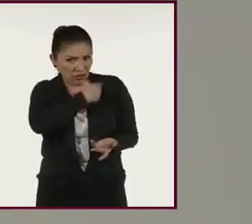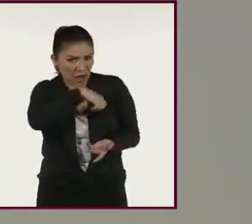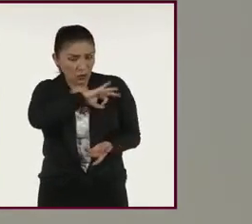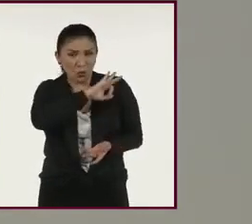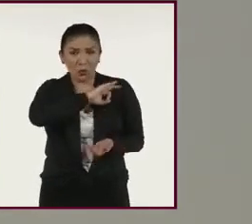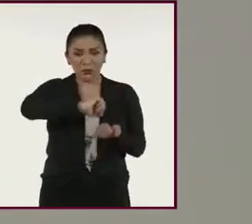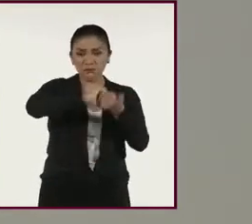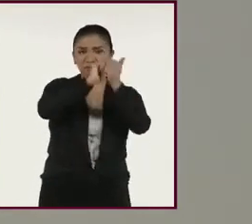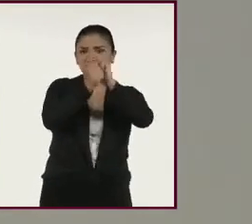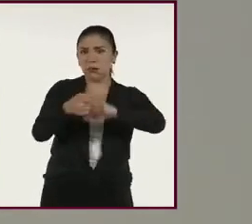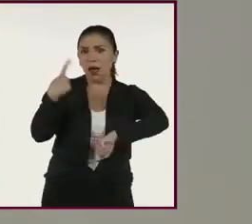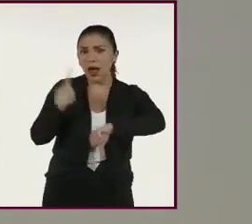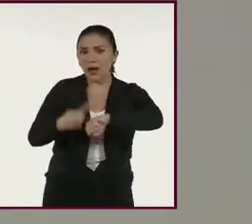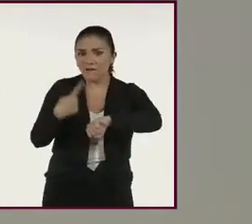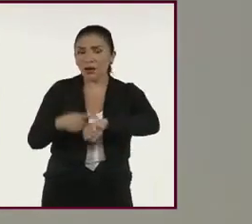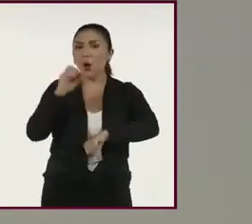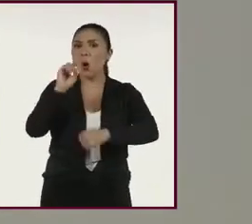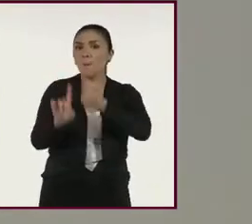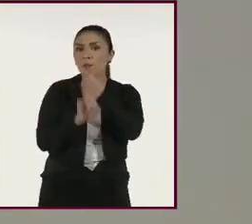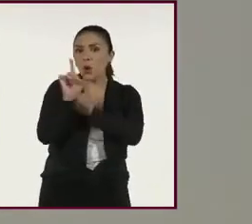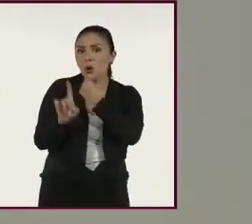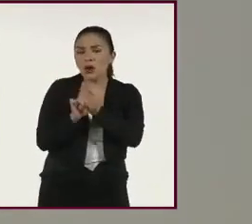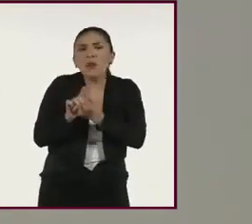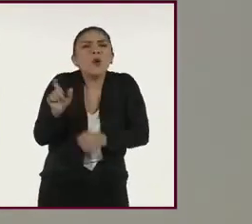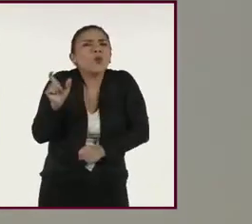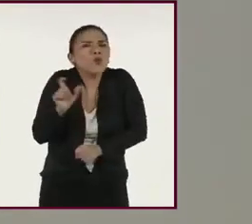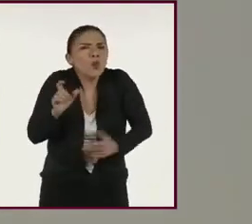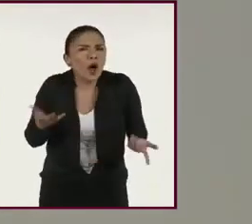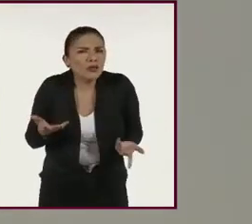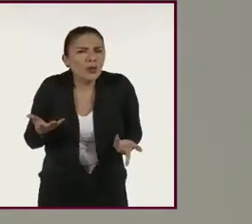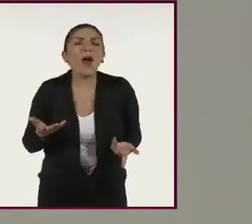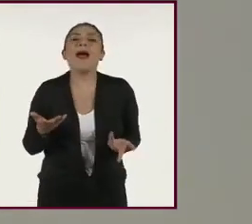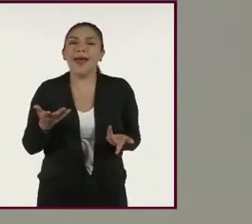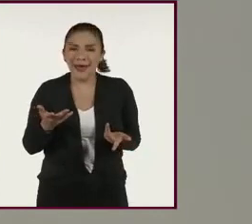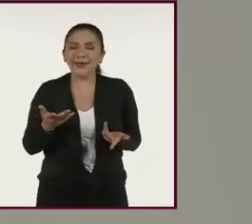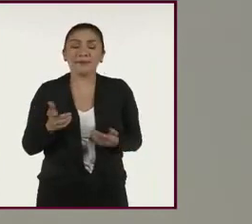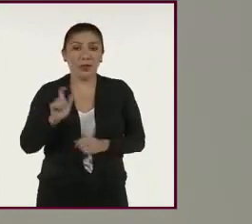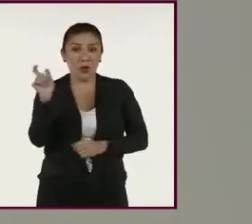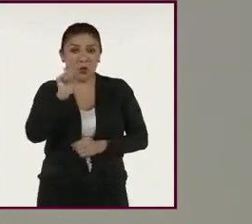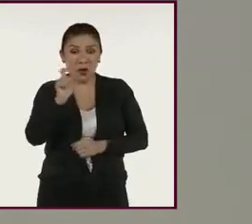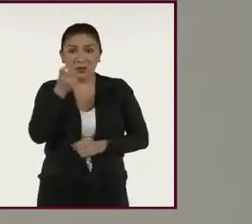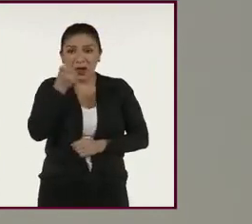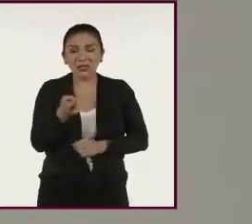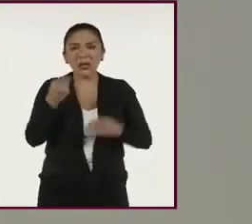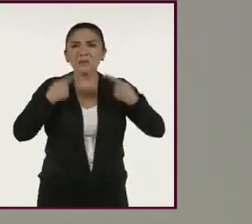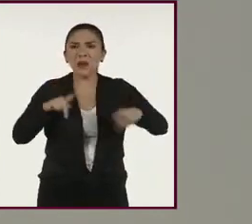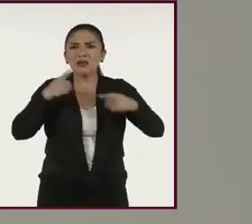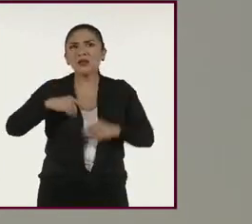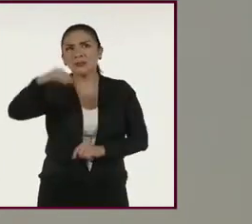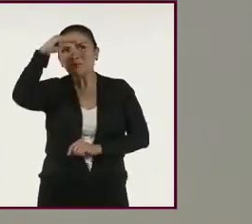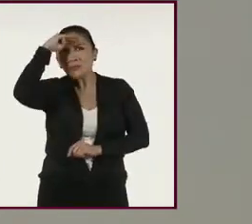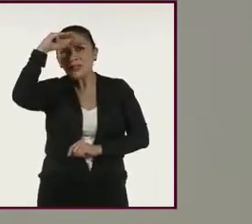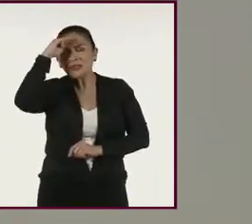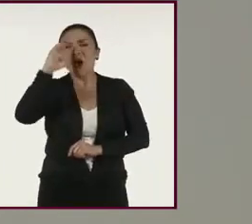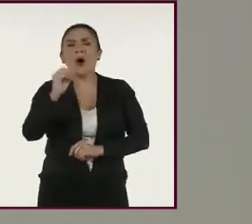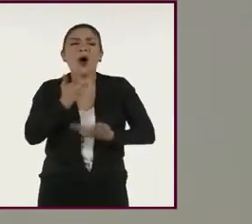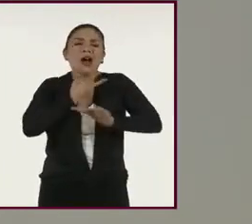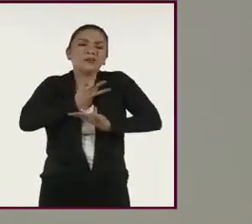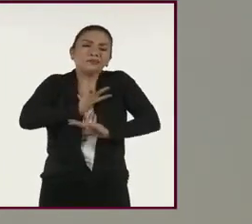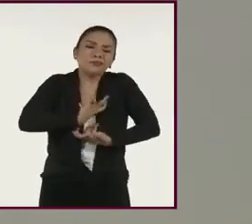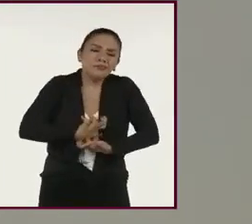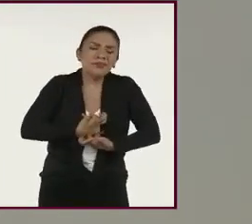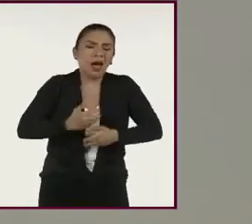vuelven patológicas o que son conductas de riesgo, es cuando este tipo de pensamientos, el estado de ánimo